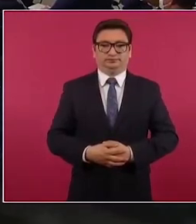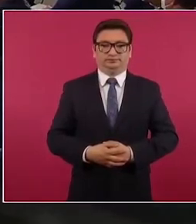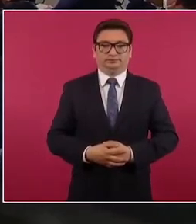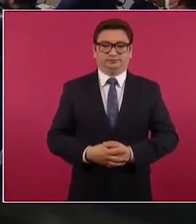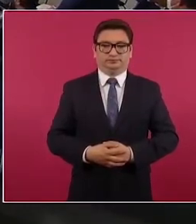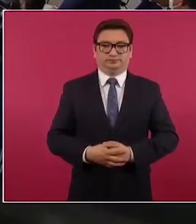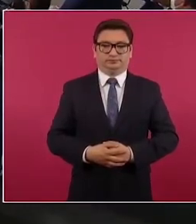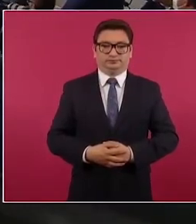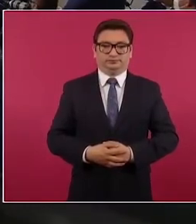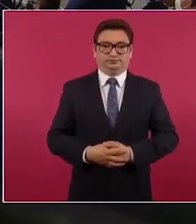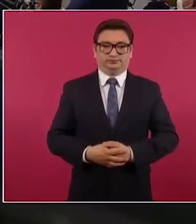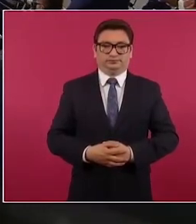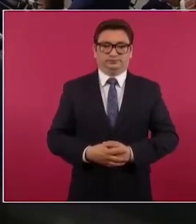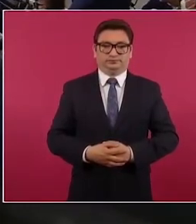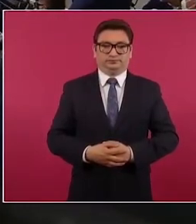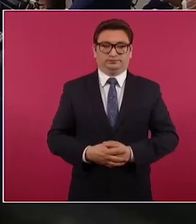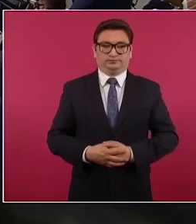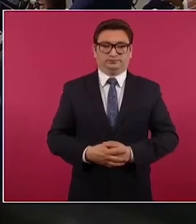Esto fue